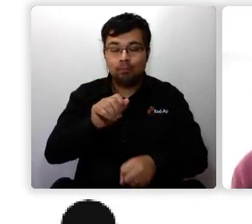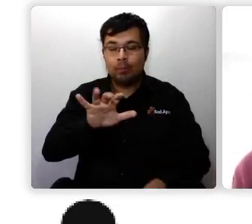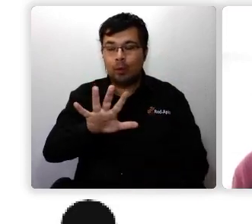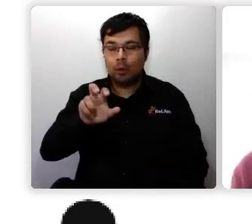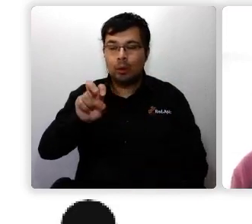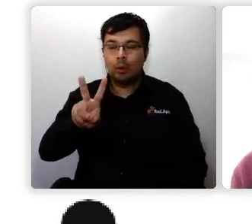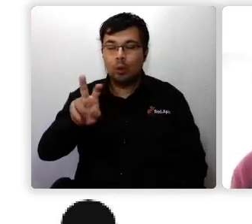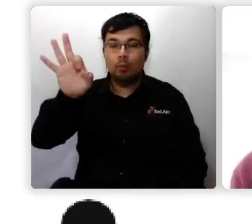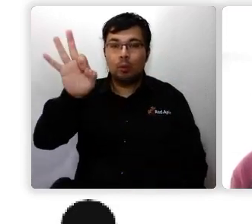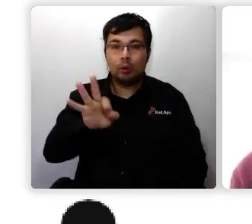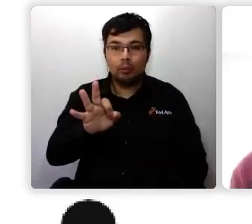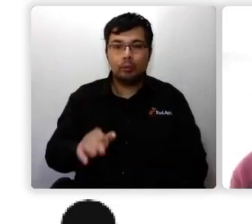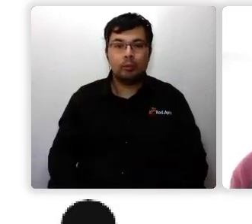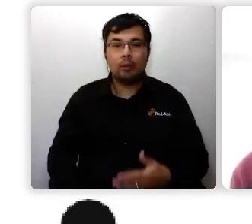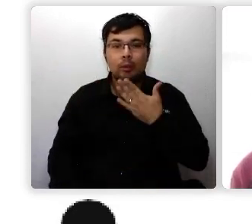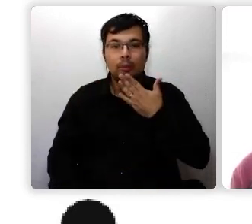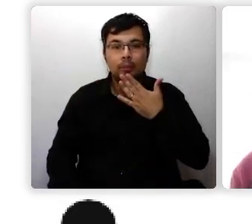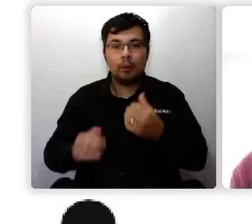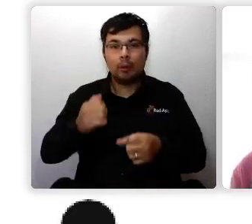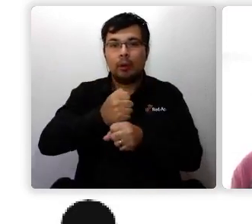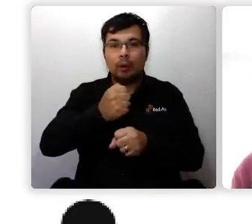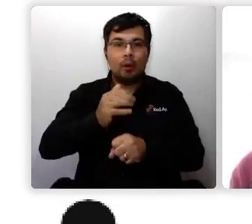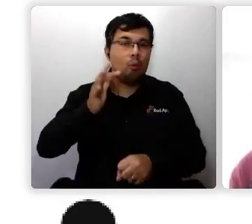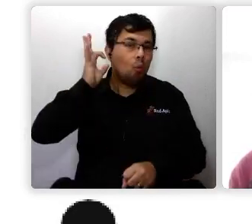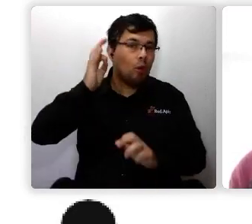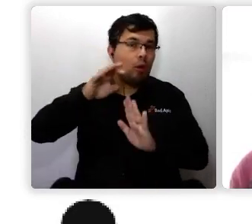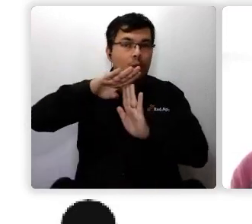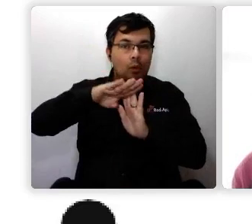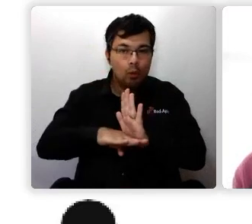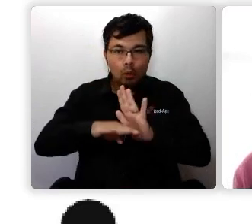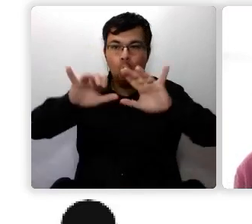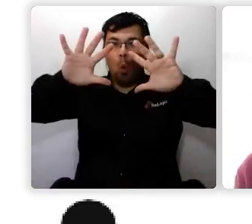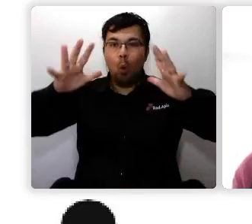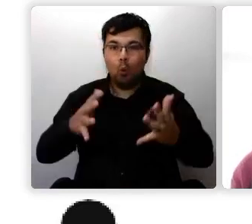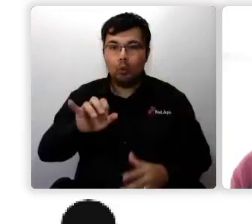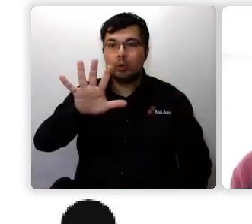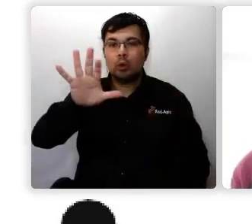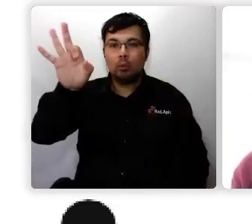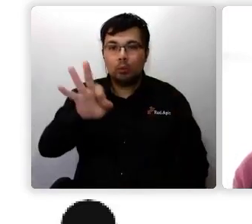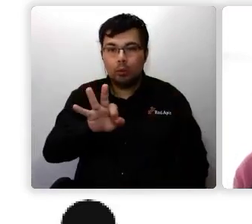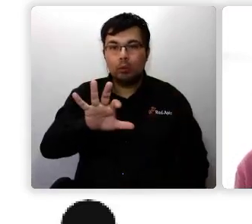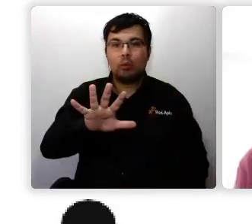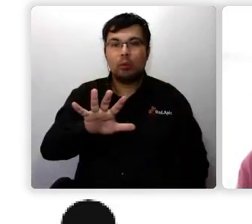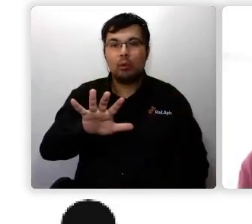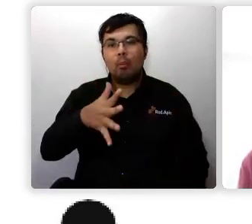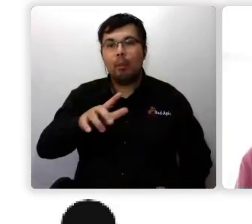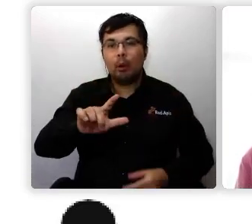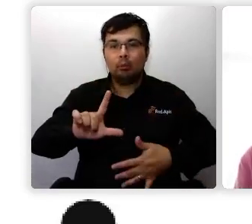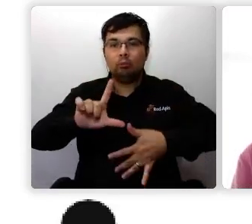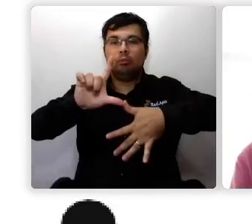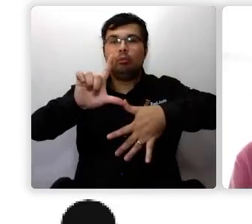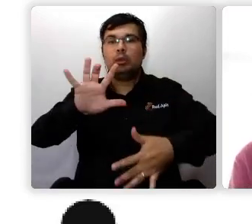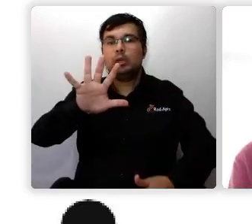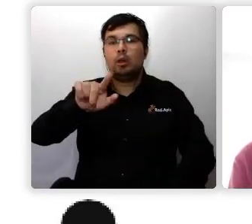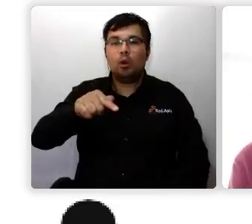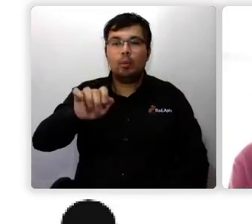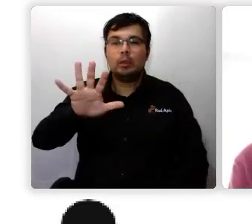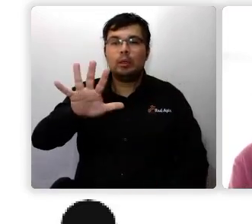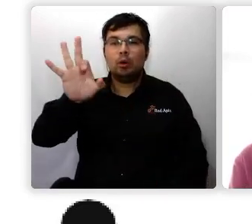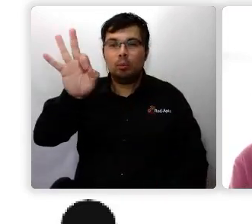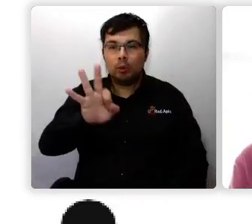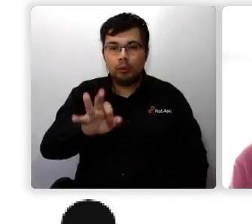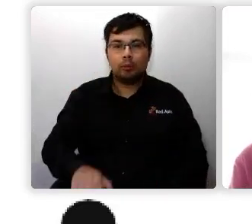que bajó el empleo femenino globalmente un 5%, un 5,5% en América Latina, mientras que el empleo de los hombres